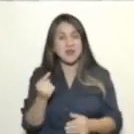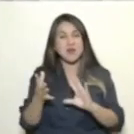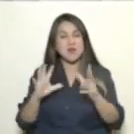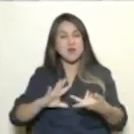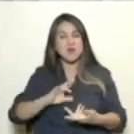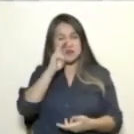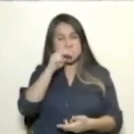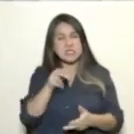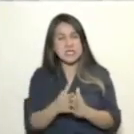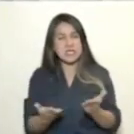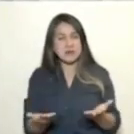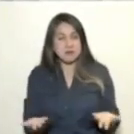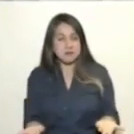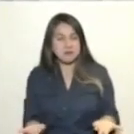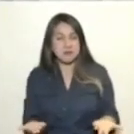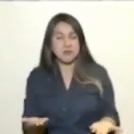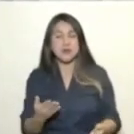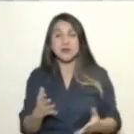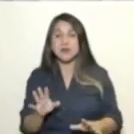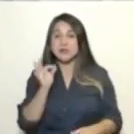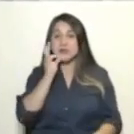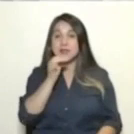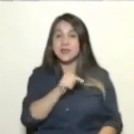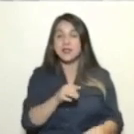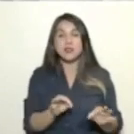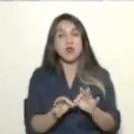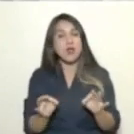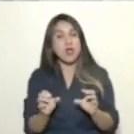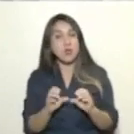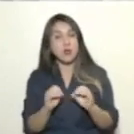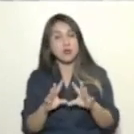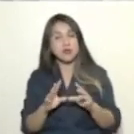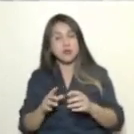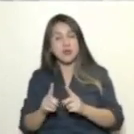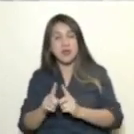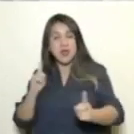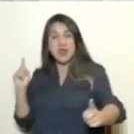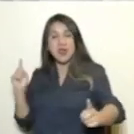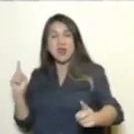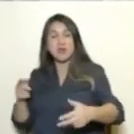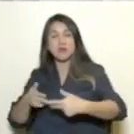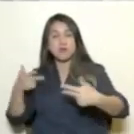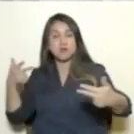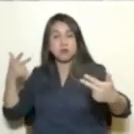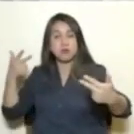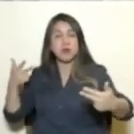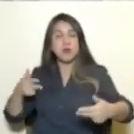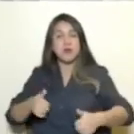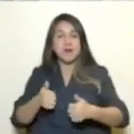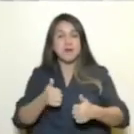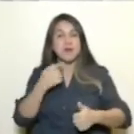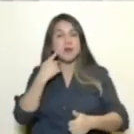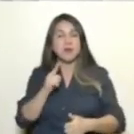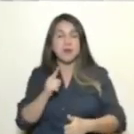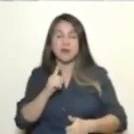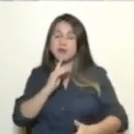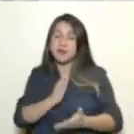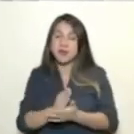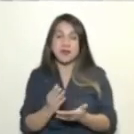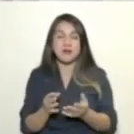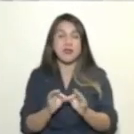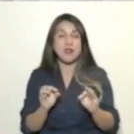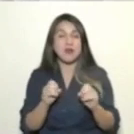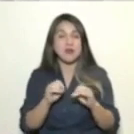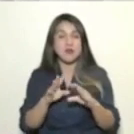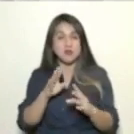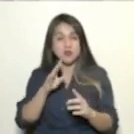libros, pero dicho esto, la educación a distancia, sí, claro, macanudo, pero tiene que haber una educación presencial, no